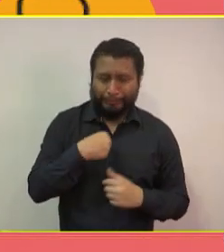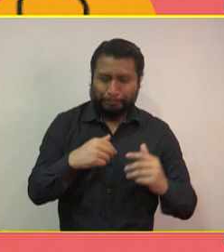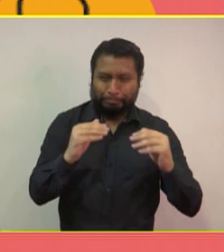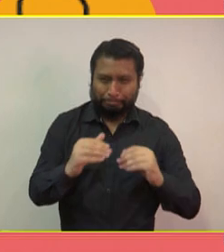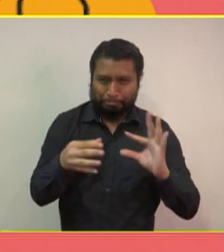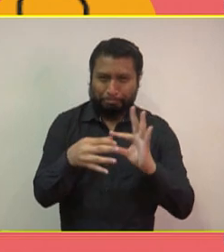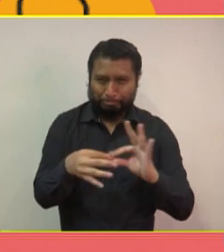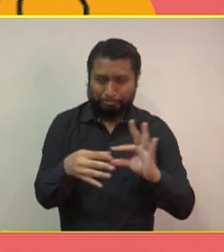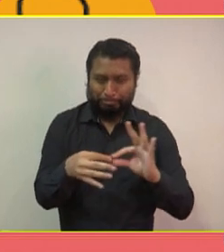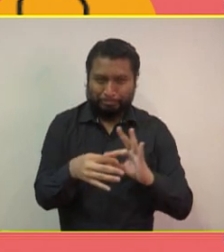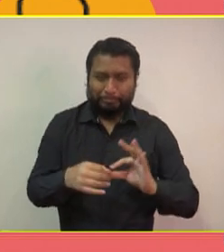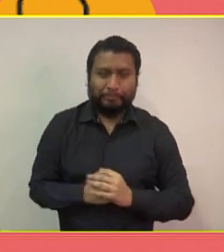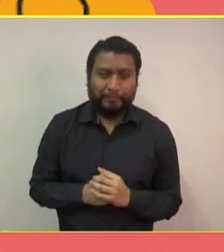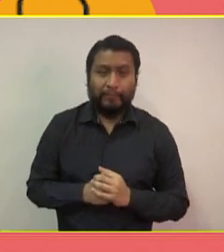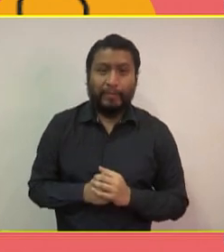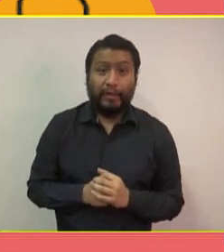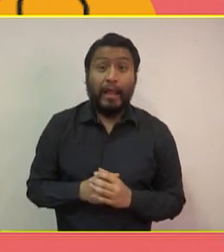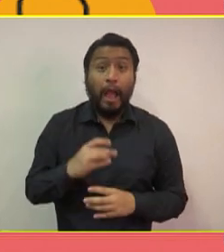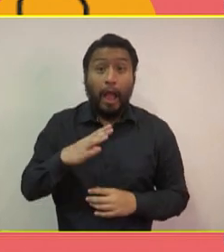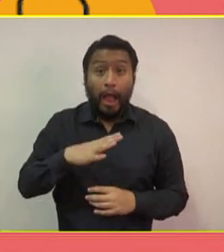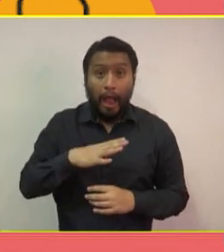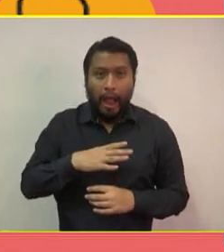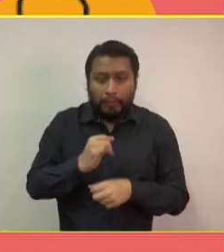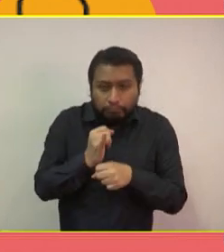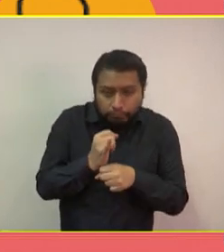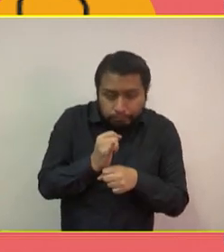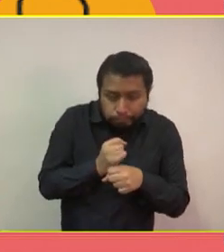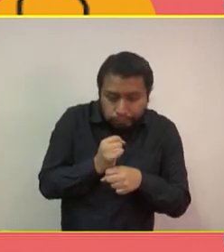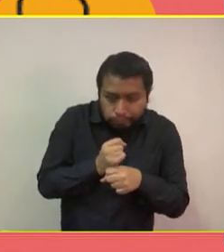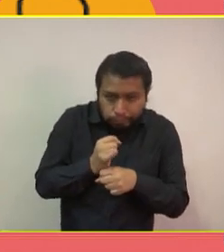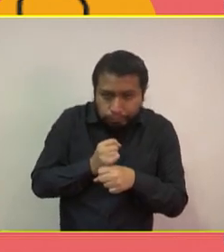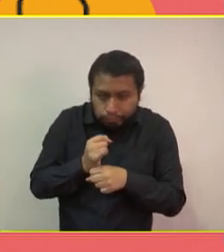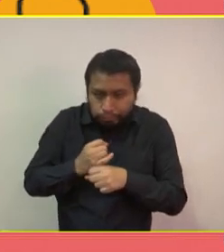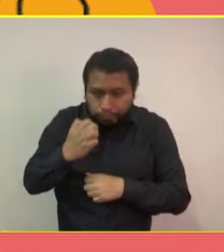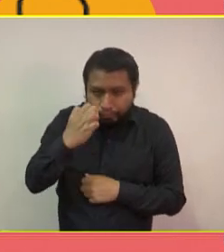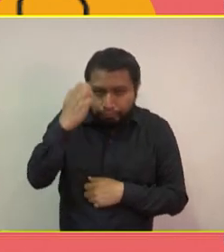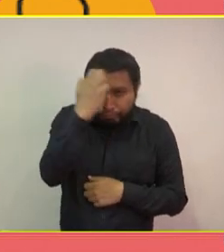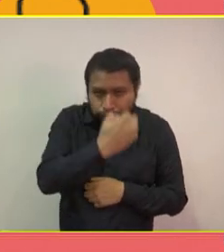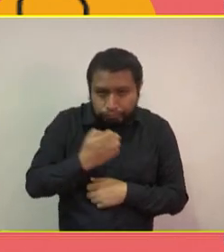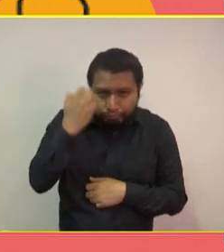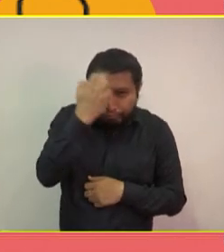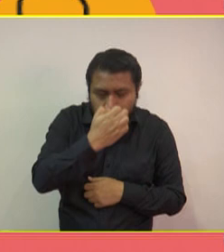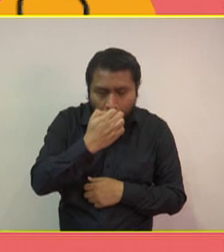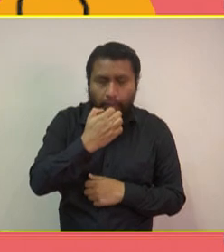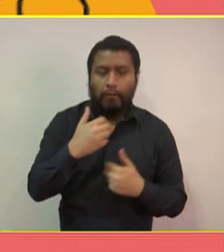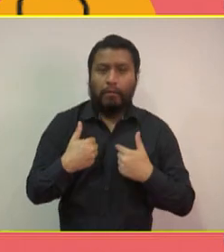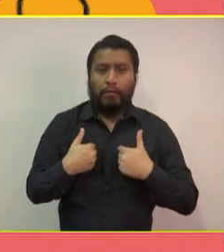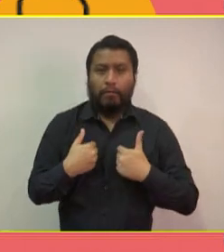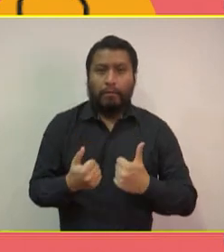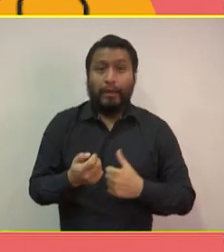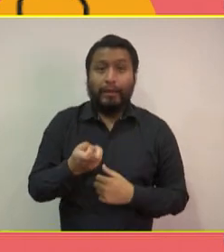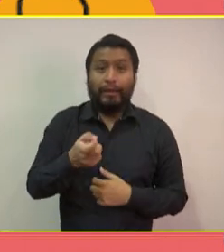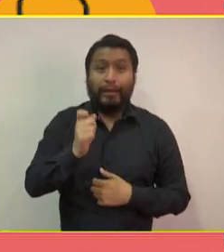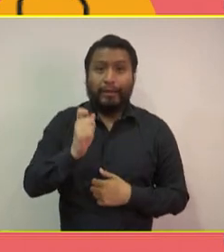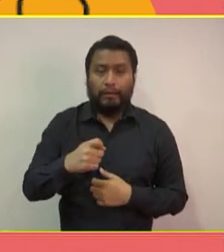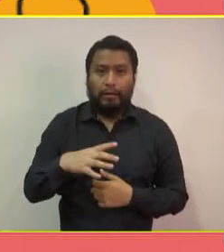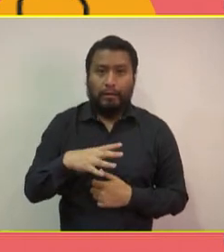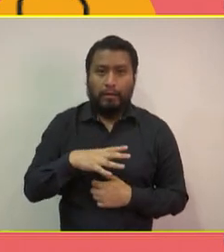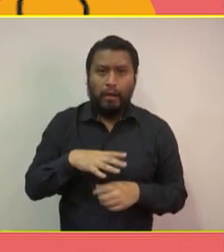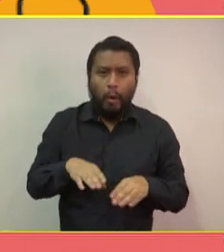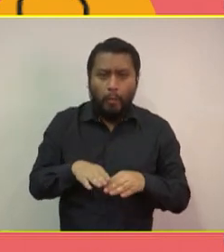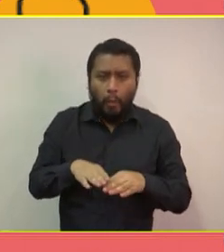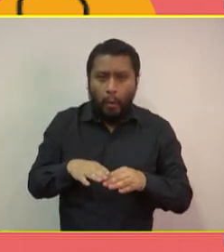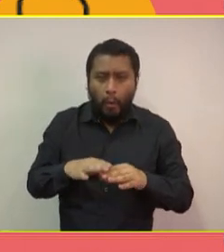Y a partir de una exploración háptica, que fue esta parte de la exploración de las formas a través del